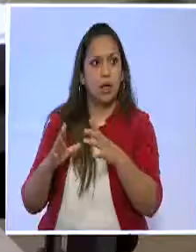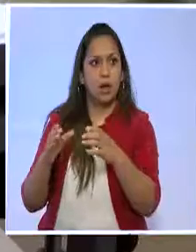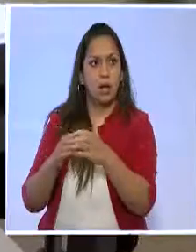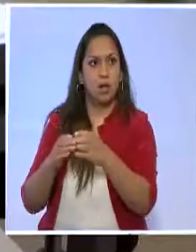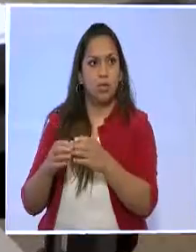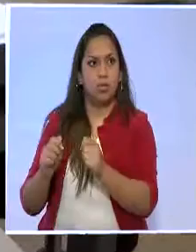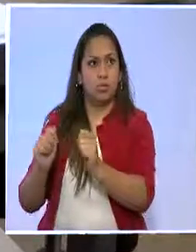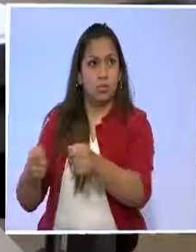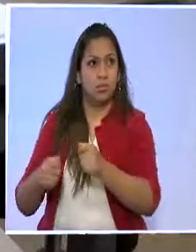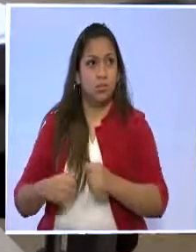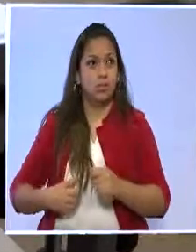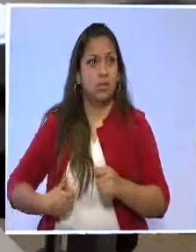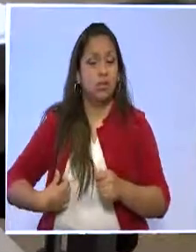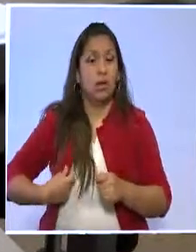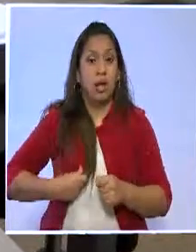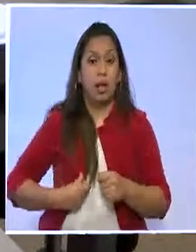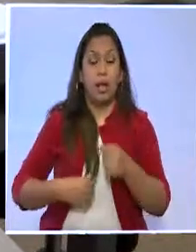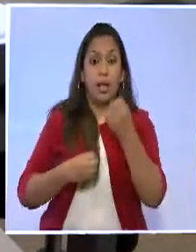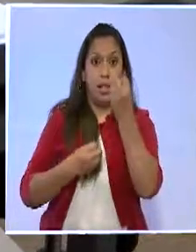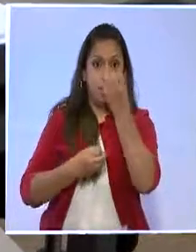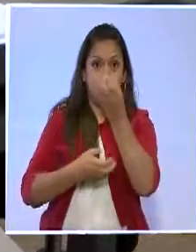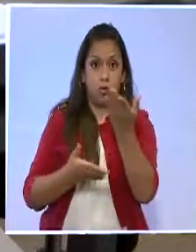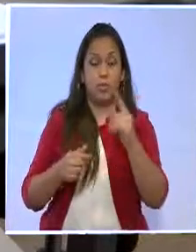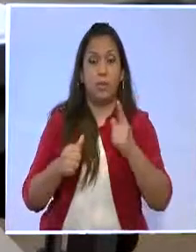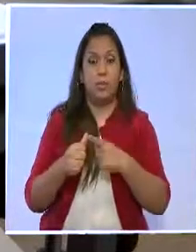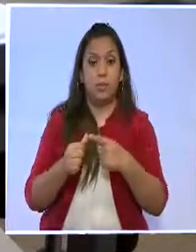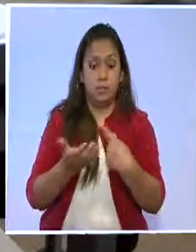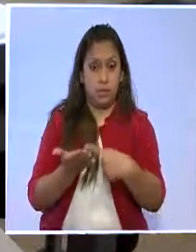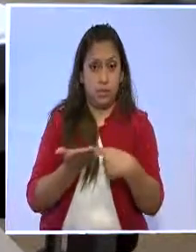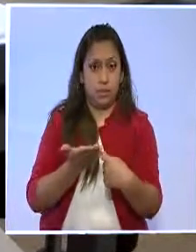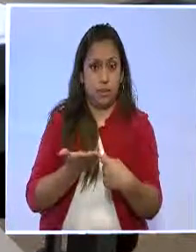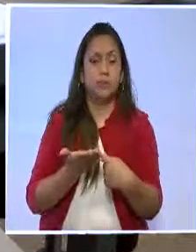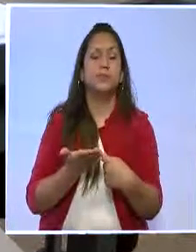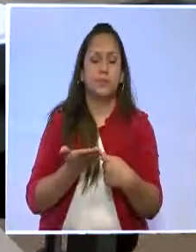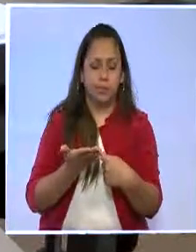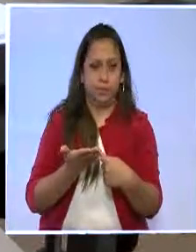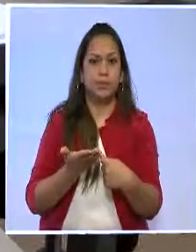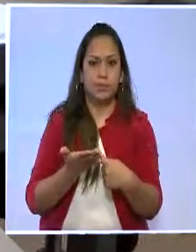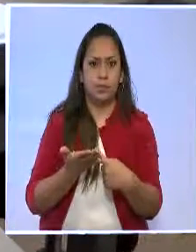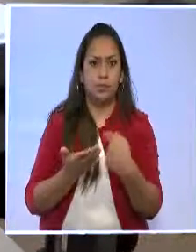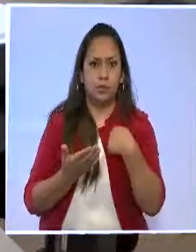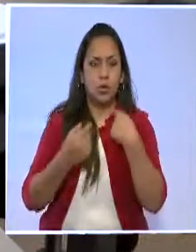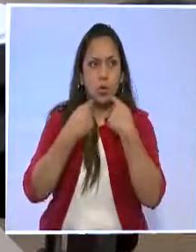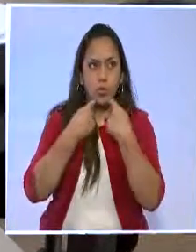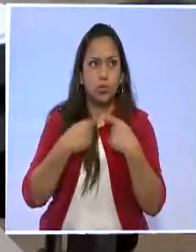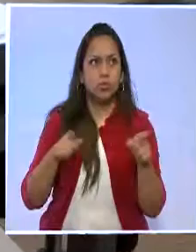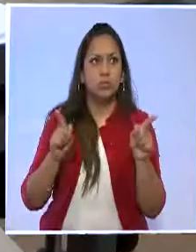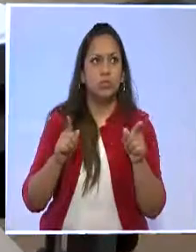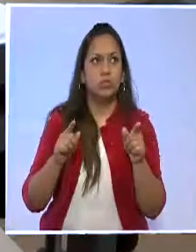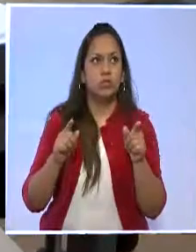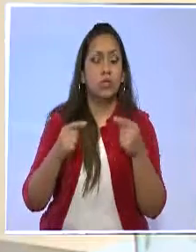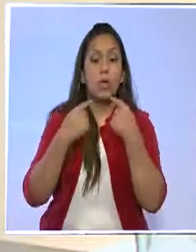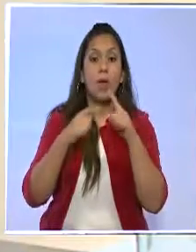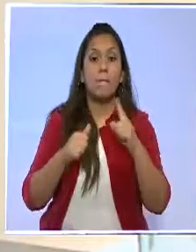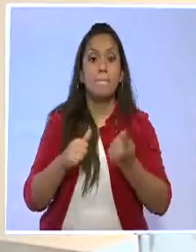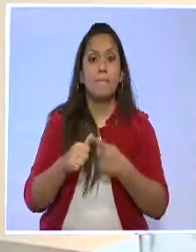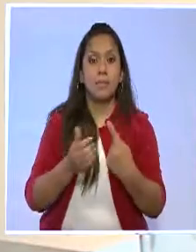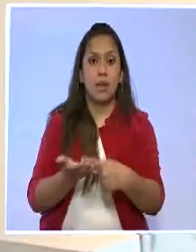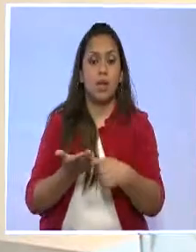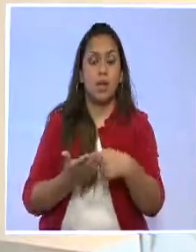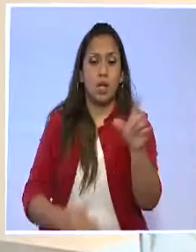informe para primer debate el informe para el primer debate yo estaré convocando en su defecto para el primer debate a sesión el día